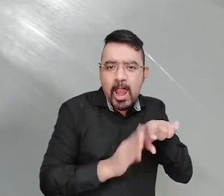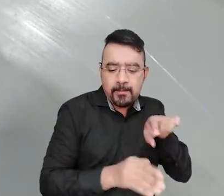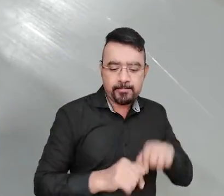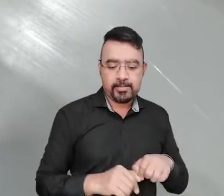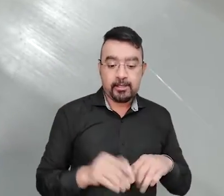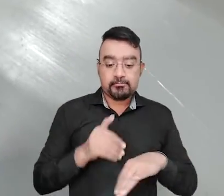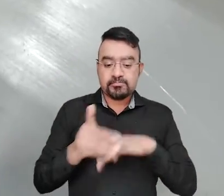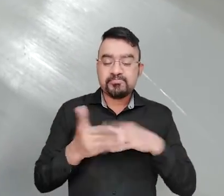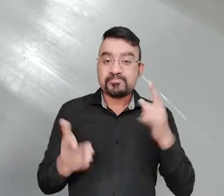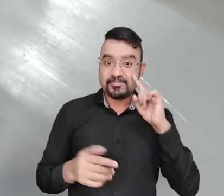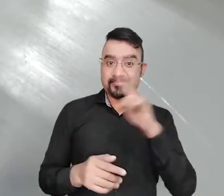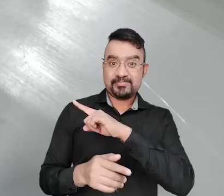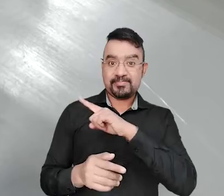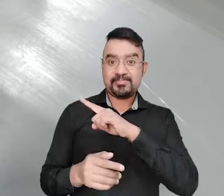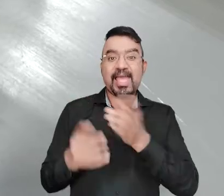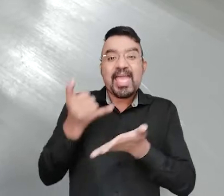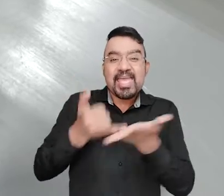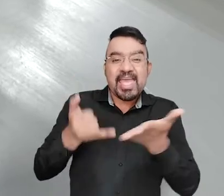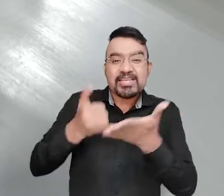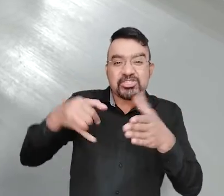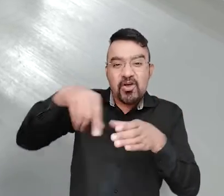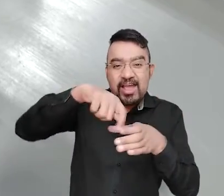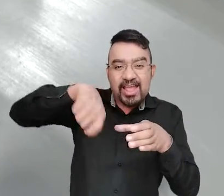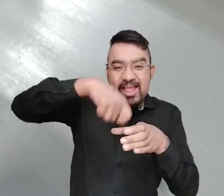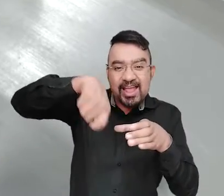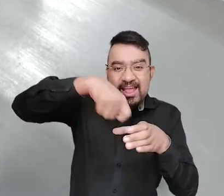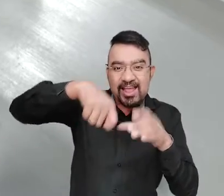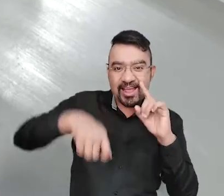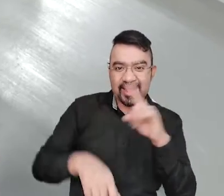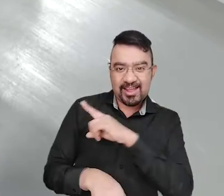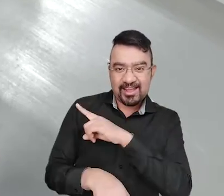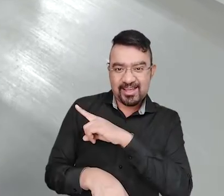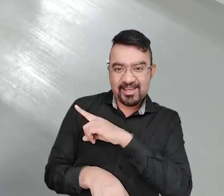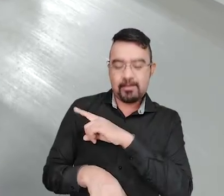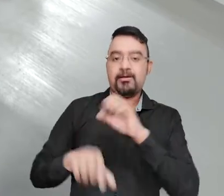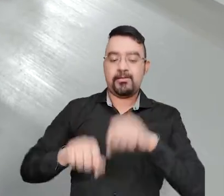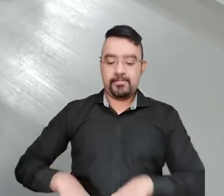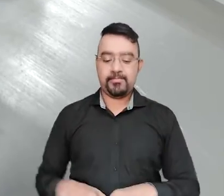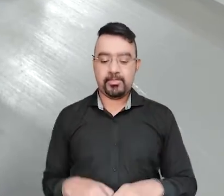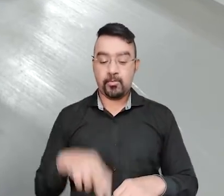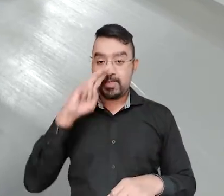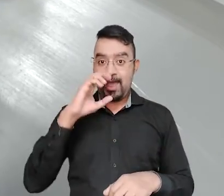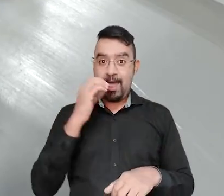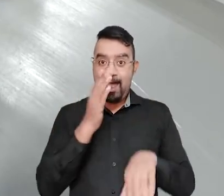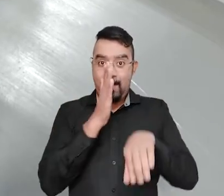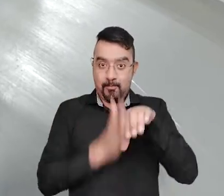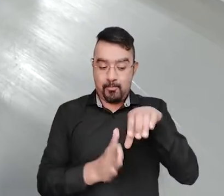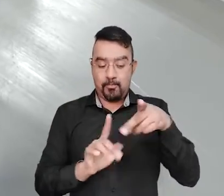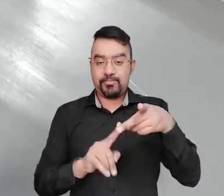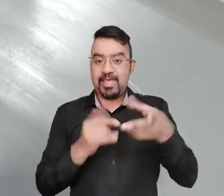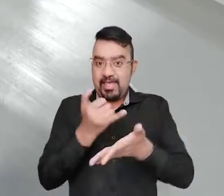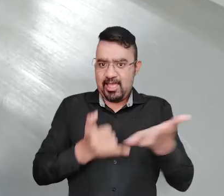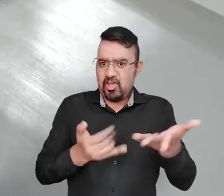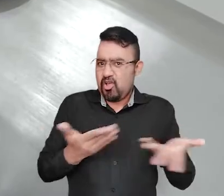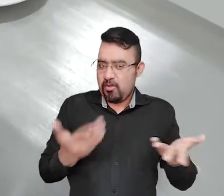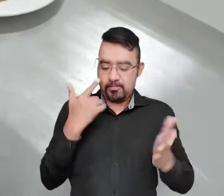queso crema, que va a ser la base que va entre los panes, el queso y el jamón. Entonces voy a proceder a hacer